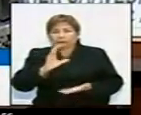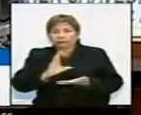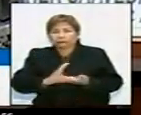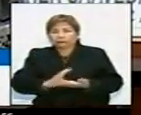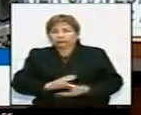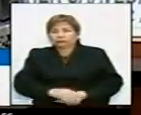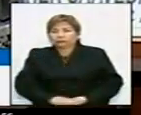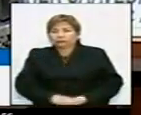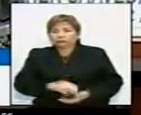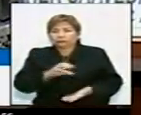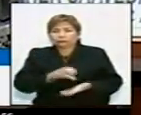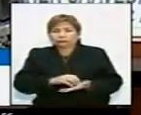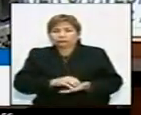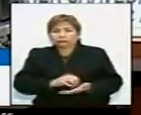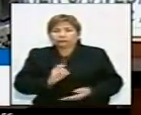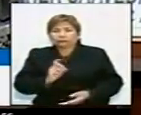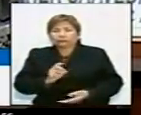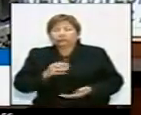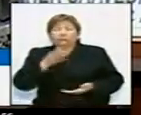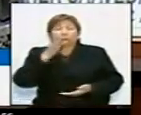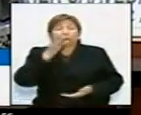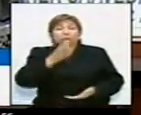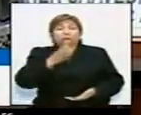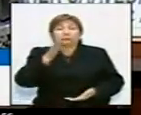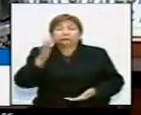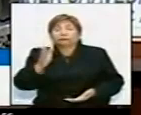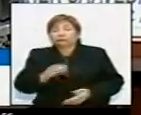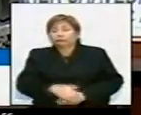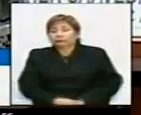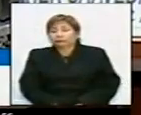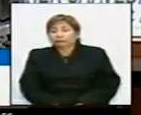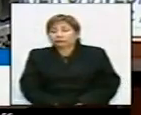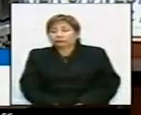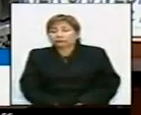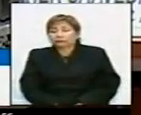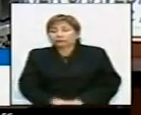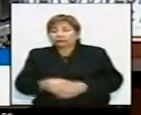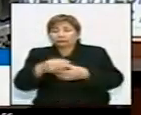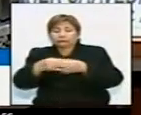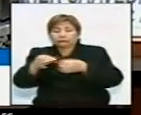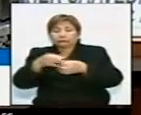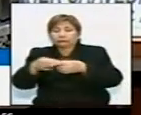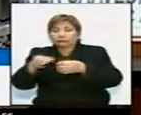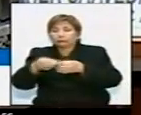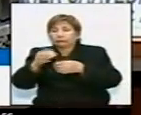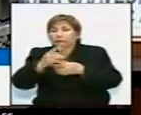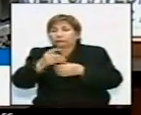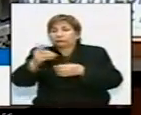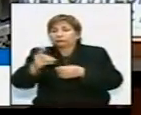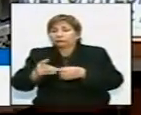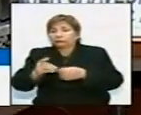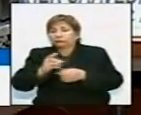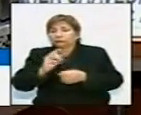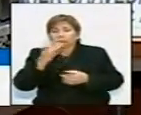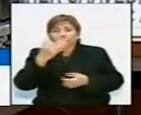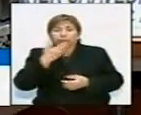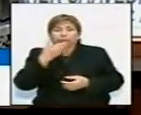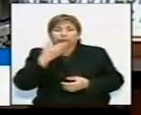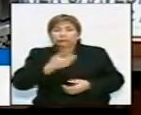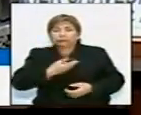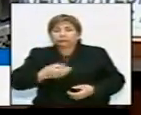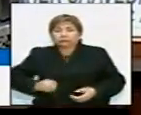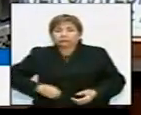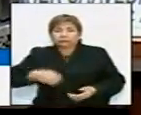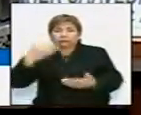capitales de las ciudades. He estado en las provincias y los distritos donde nadie ni el Estado